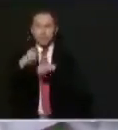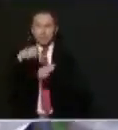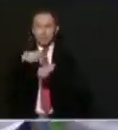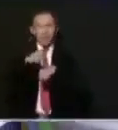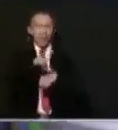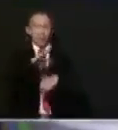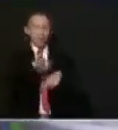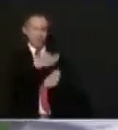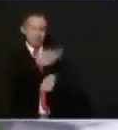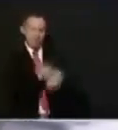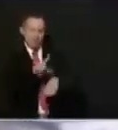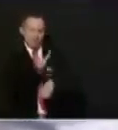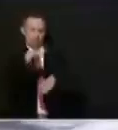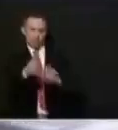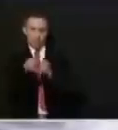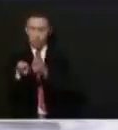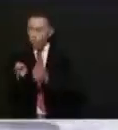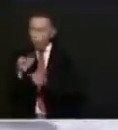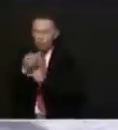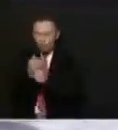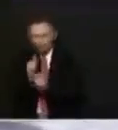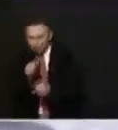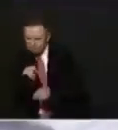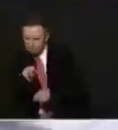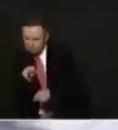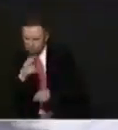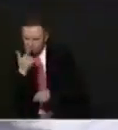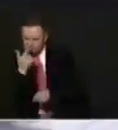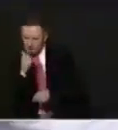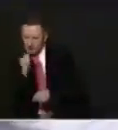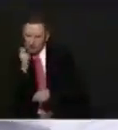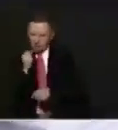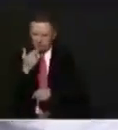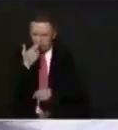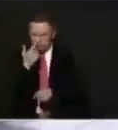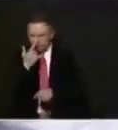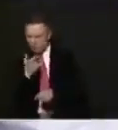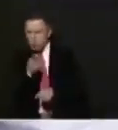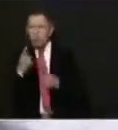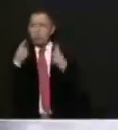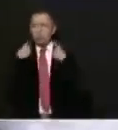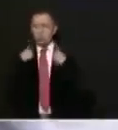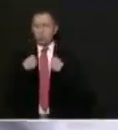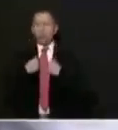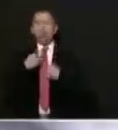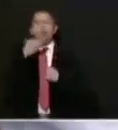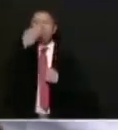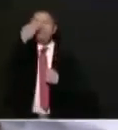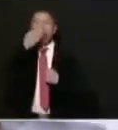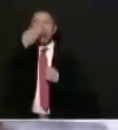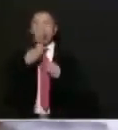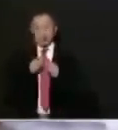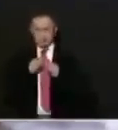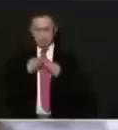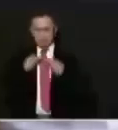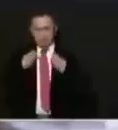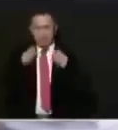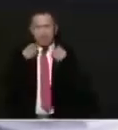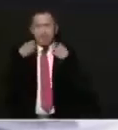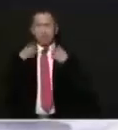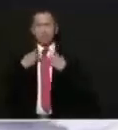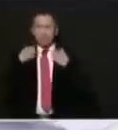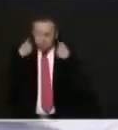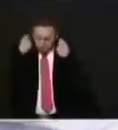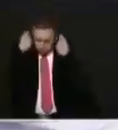los dijes. Pues mire, ahorita le están colocando algo, un collar, ¿no? De flores. De flores, y los están purificando con humo